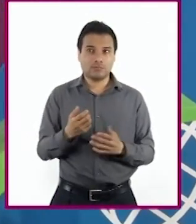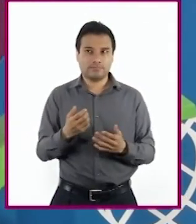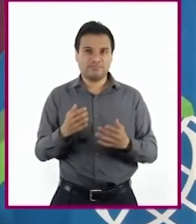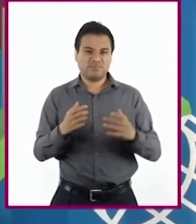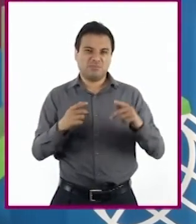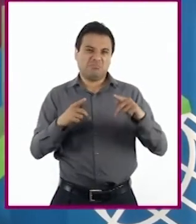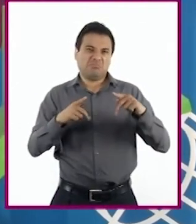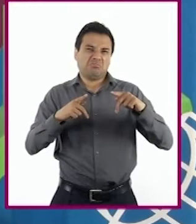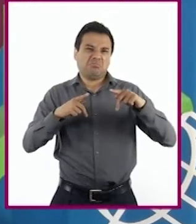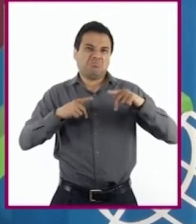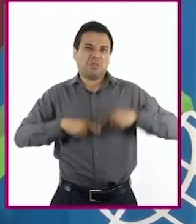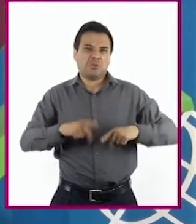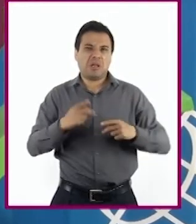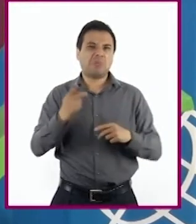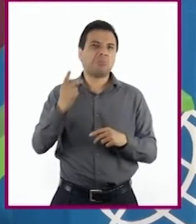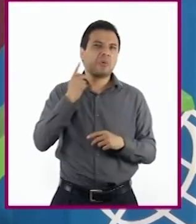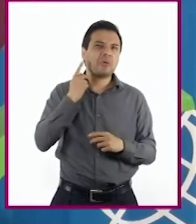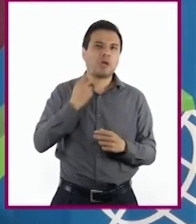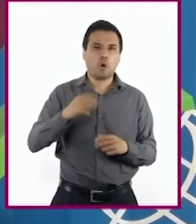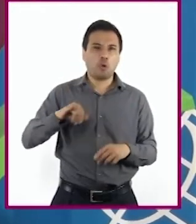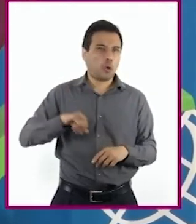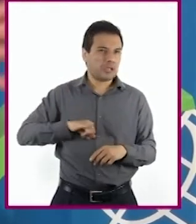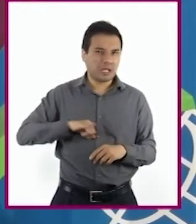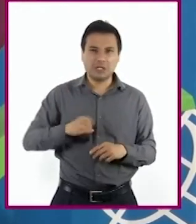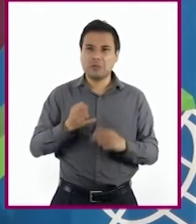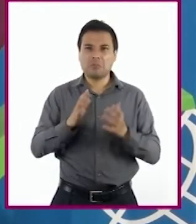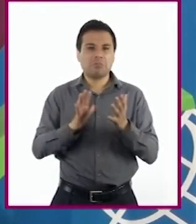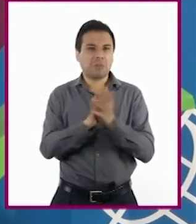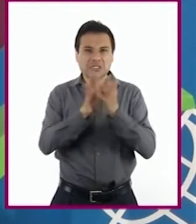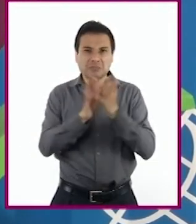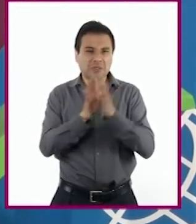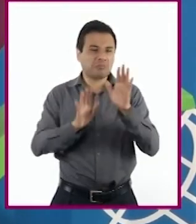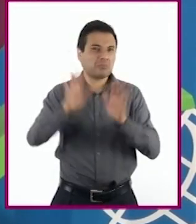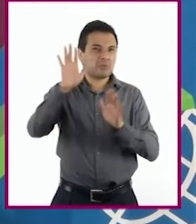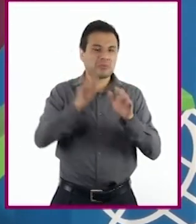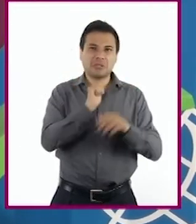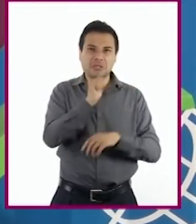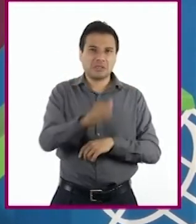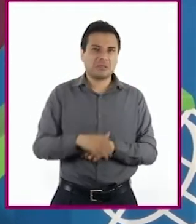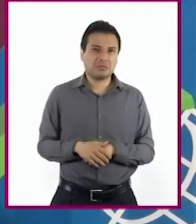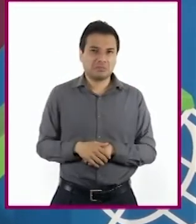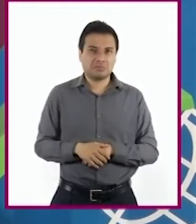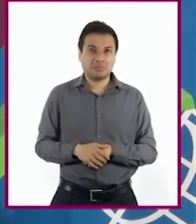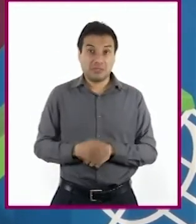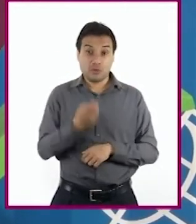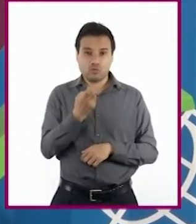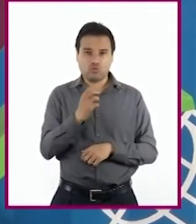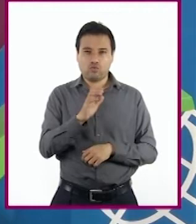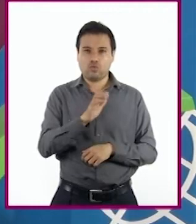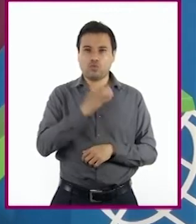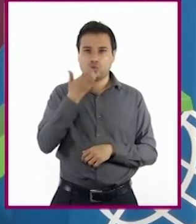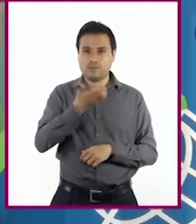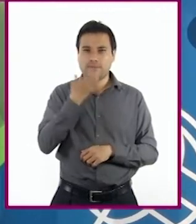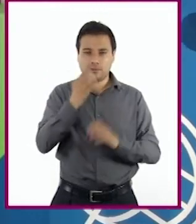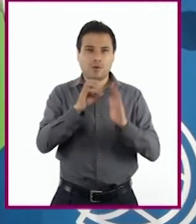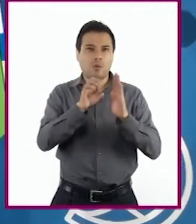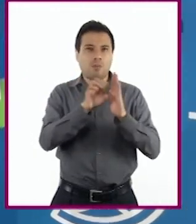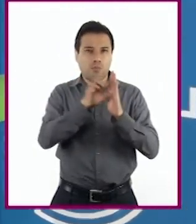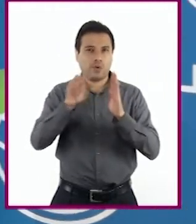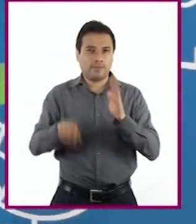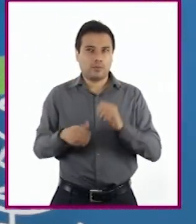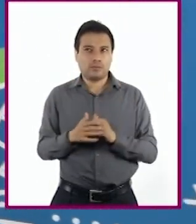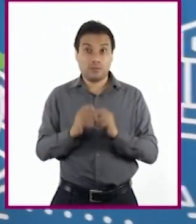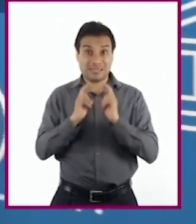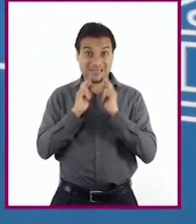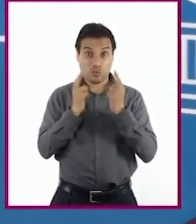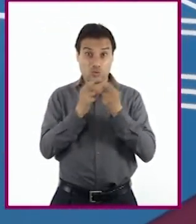el desinterés por la política y la participación. De hecho, es común en esas sociedades que se castigue la